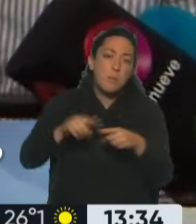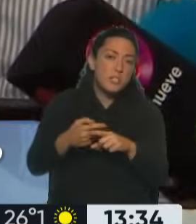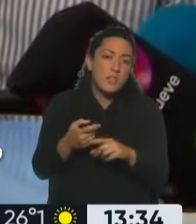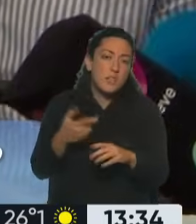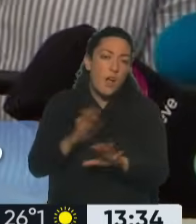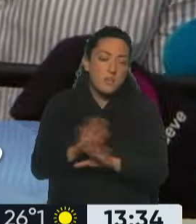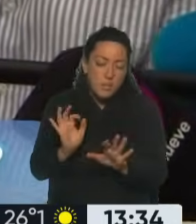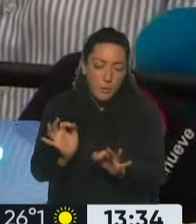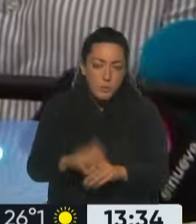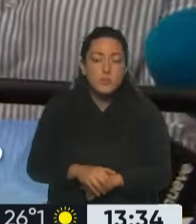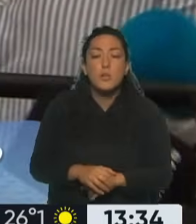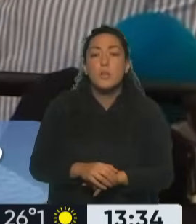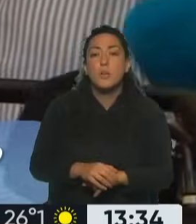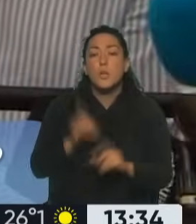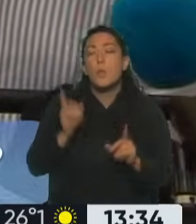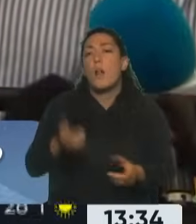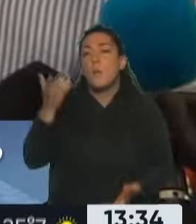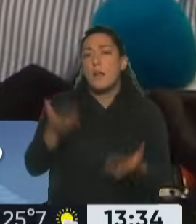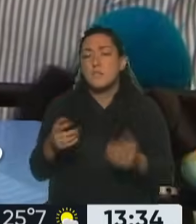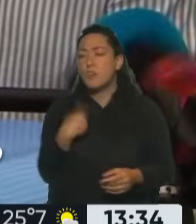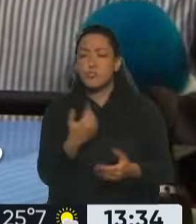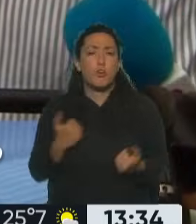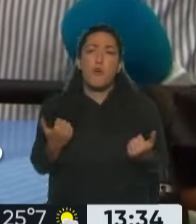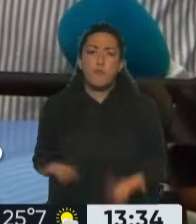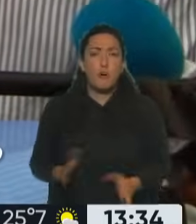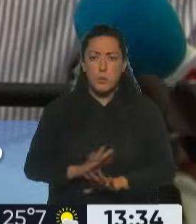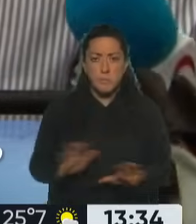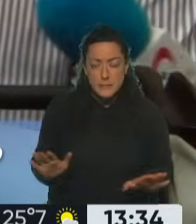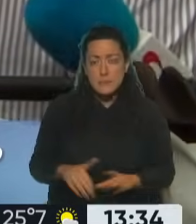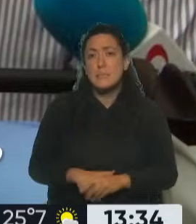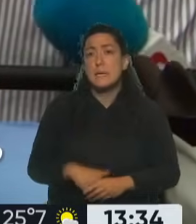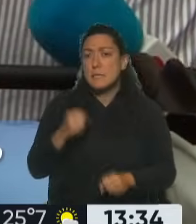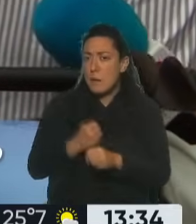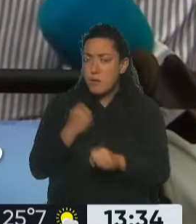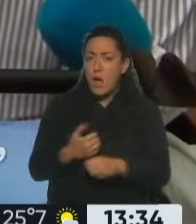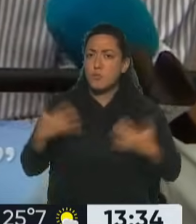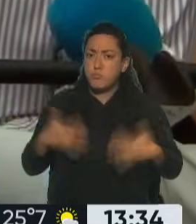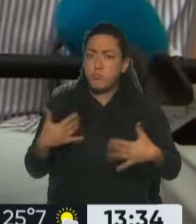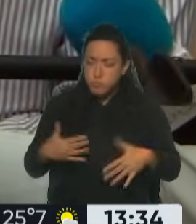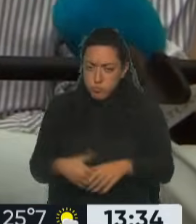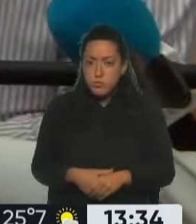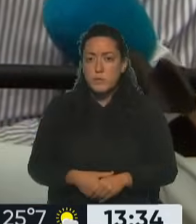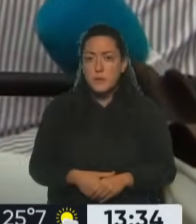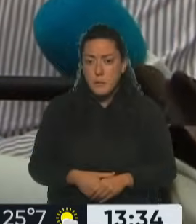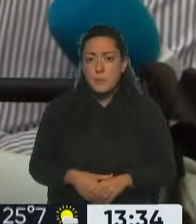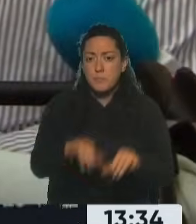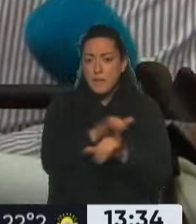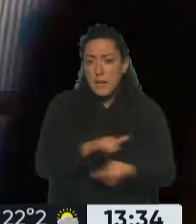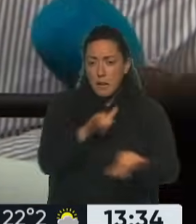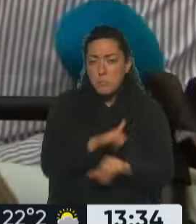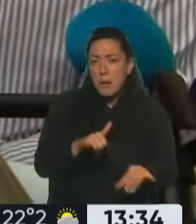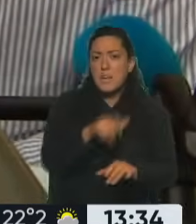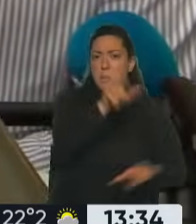hasta acá, hasta hoy? No, nosotros estamos muy satisfechos, hicimos un enorme trabajo pese a la campaña del